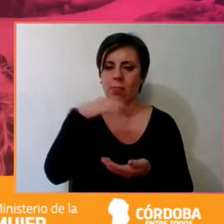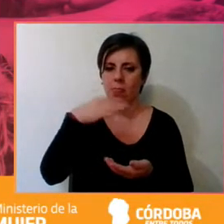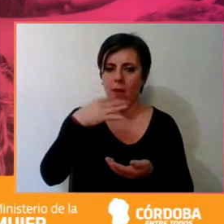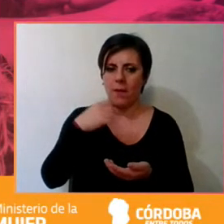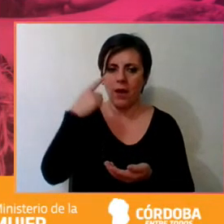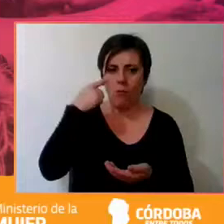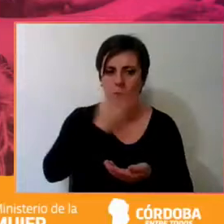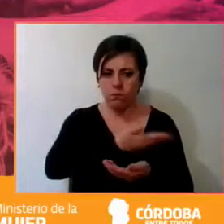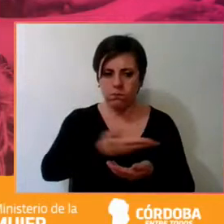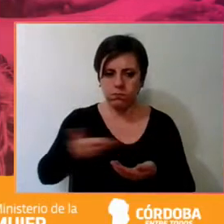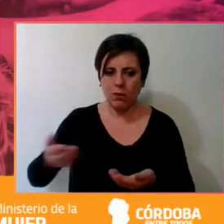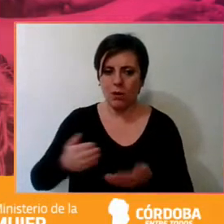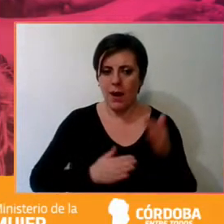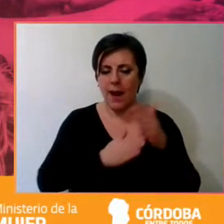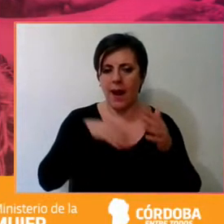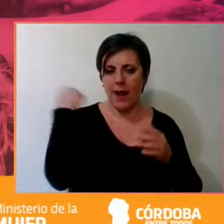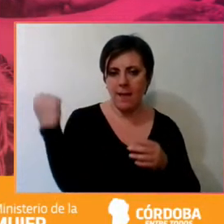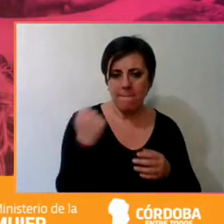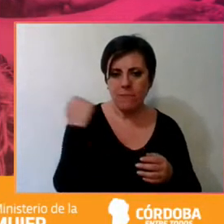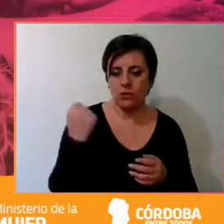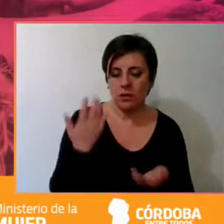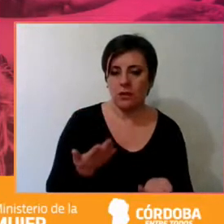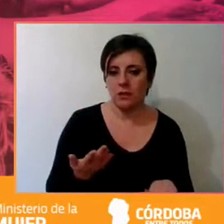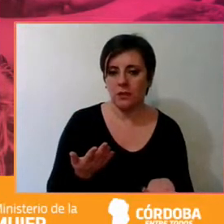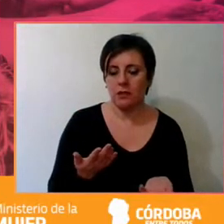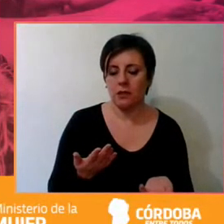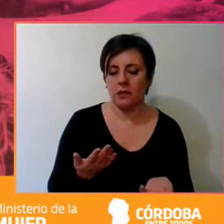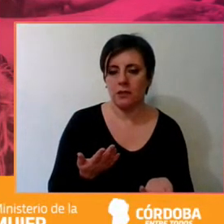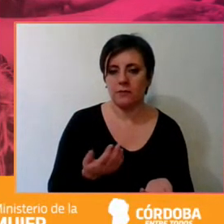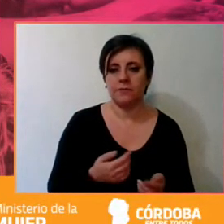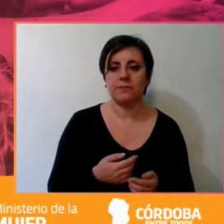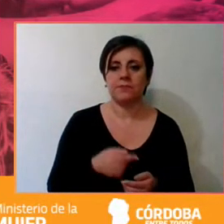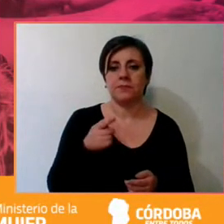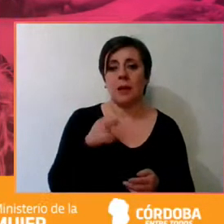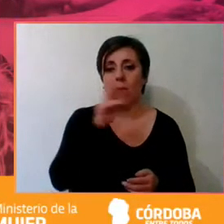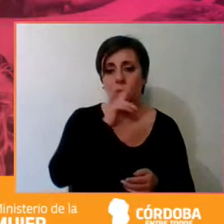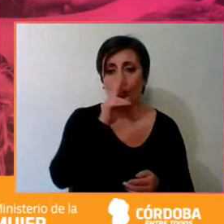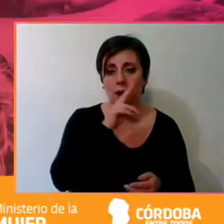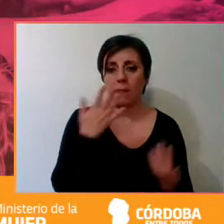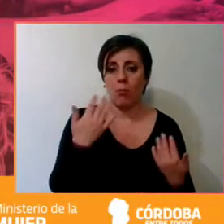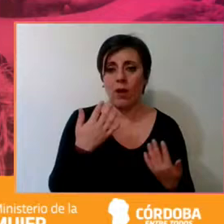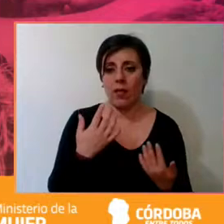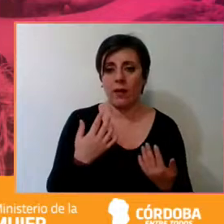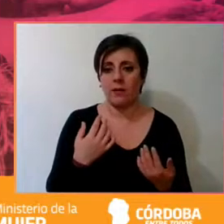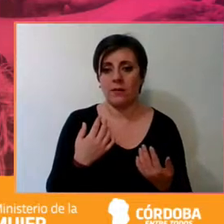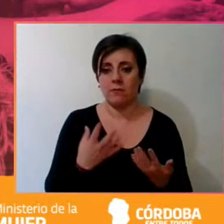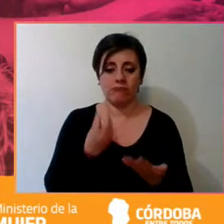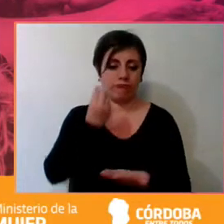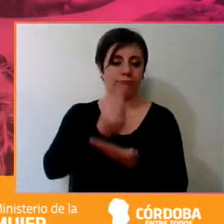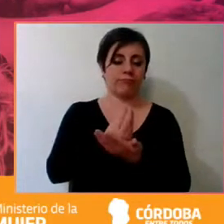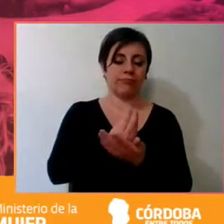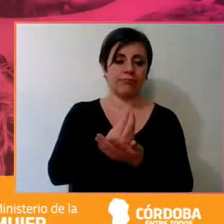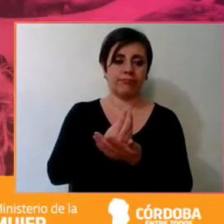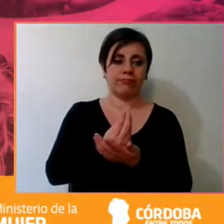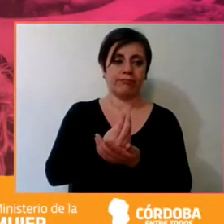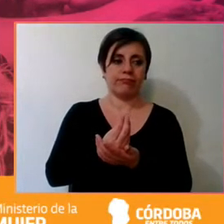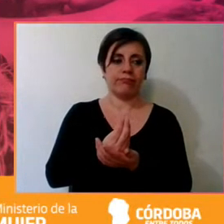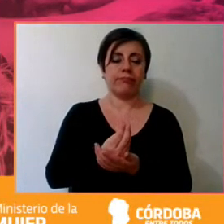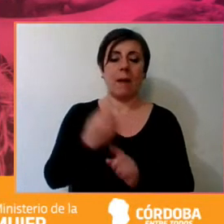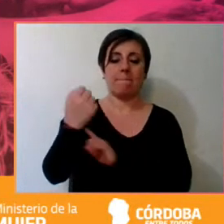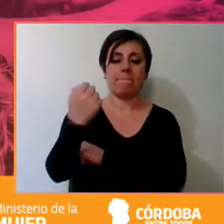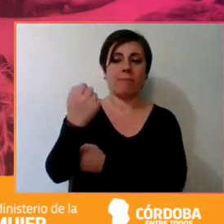de la agenda legal también. Y es por eso que es tan importante que tantas mujeres puedan llegar al Poder Judicial, como es algo,